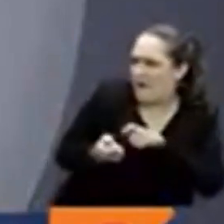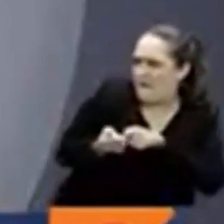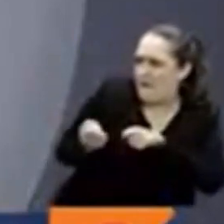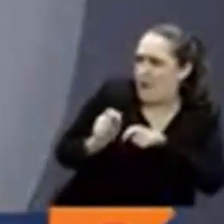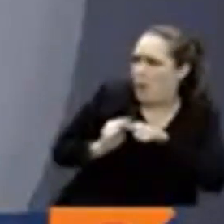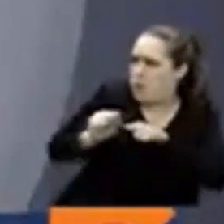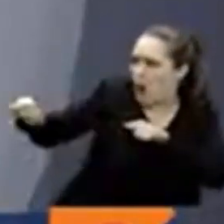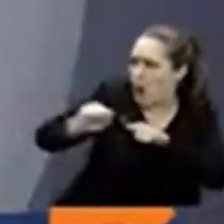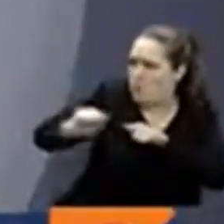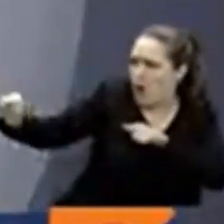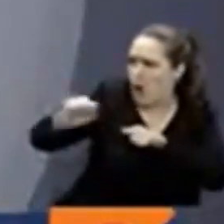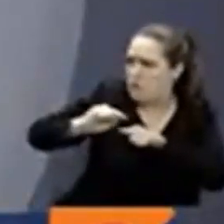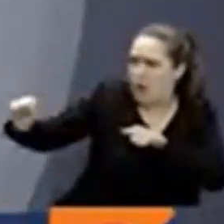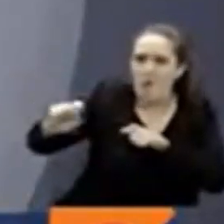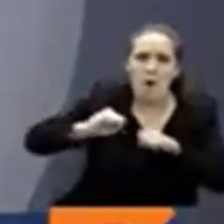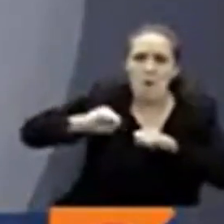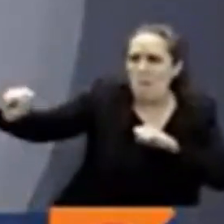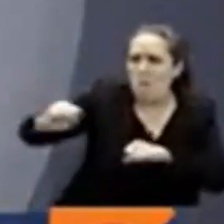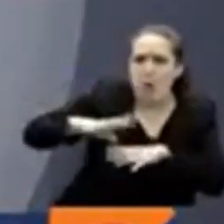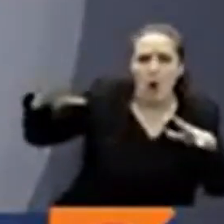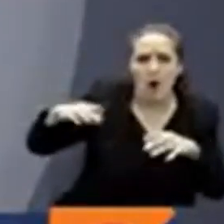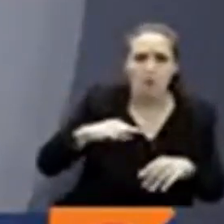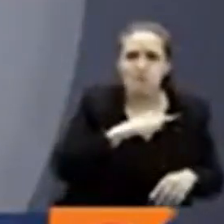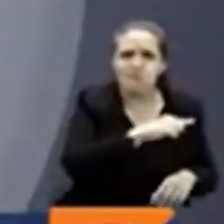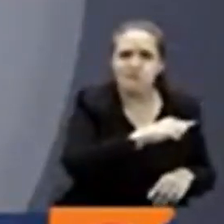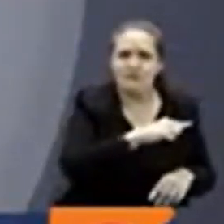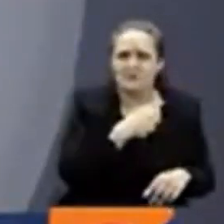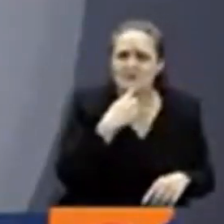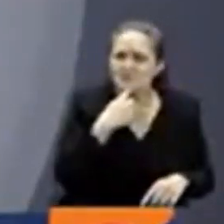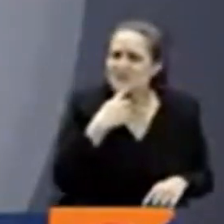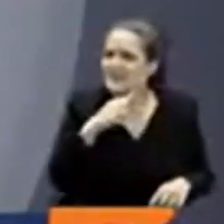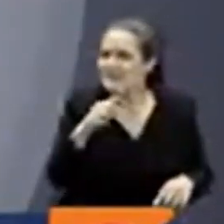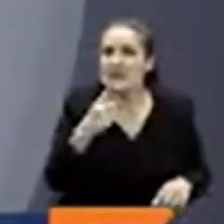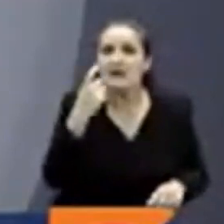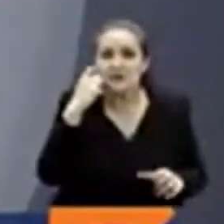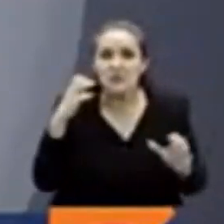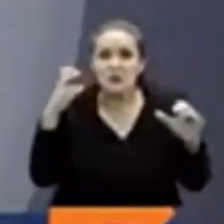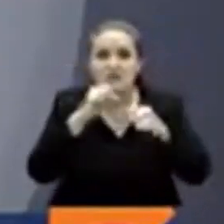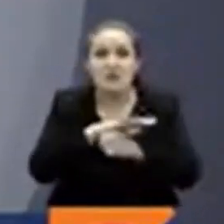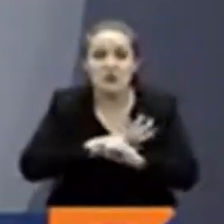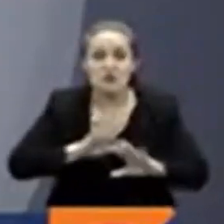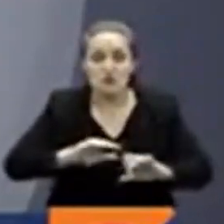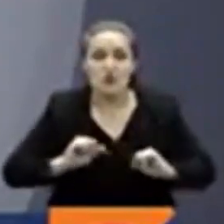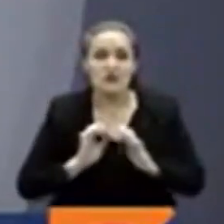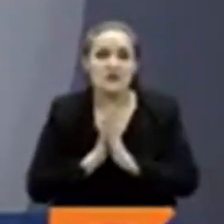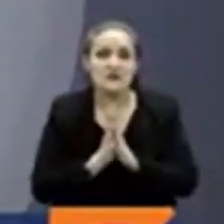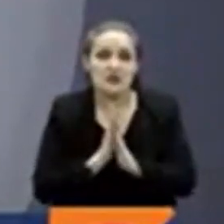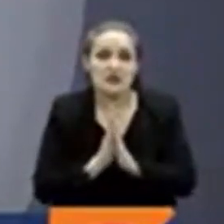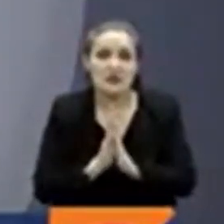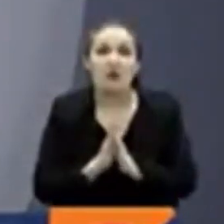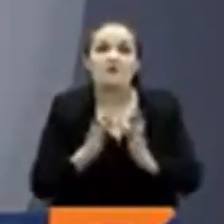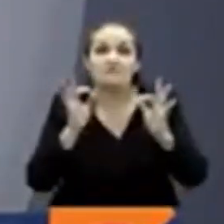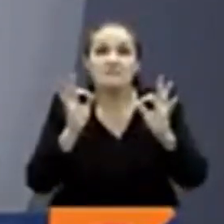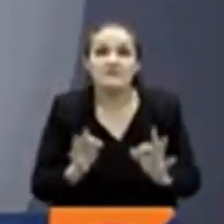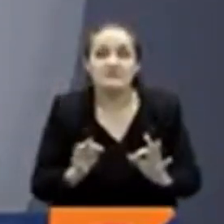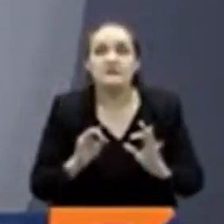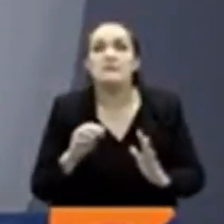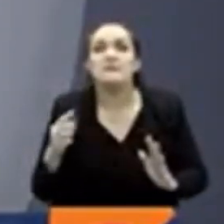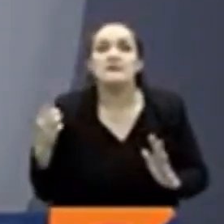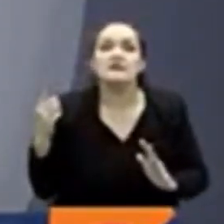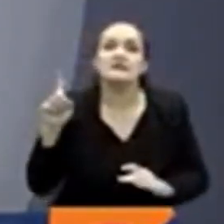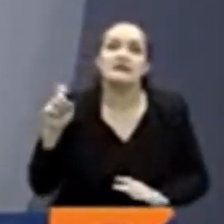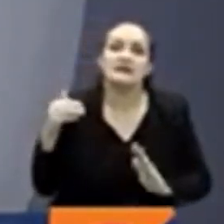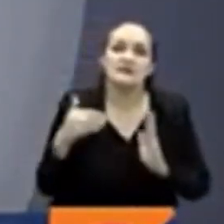y toques. La Policía Metropolitana de Bogotá aseguró que durante la noche atendieron 6.906 situaciones